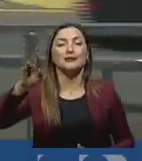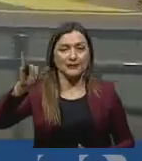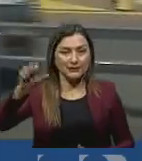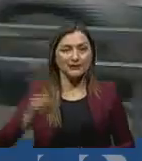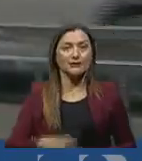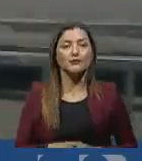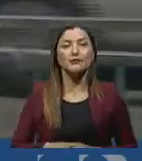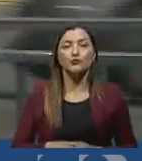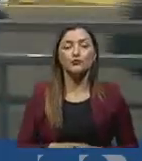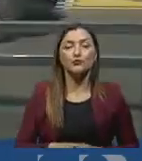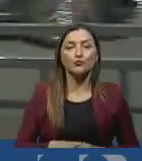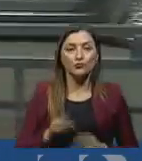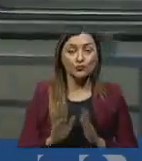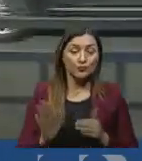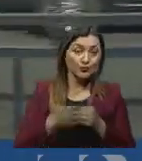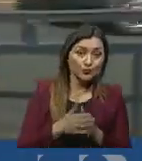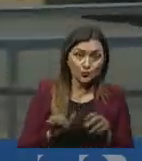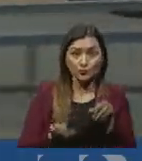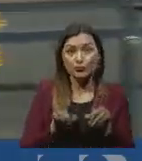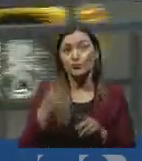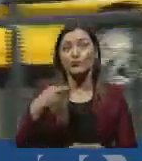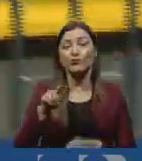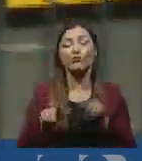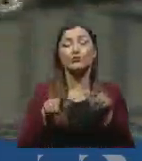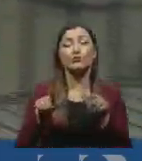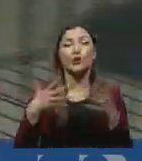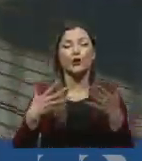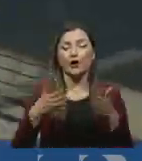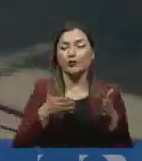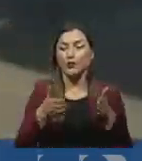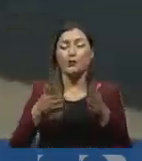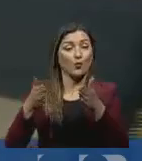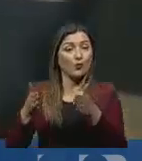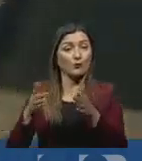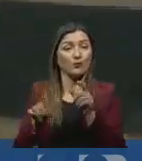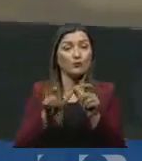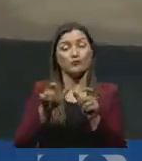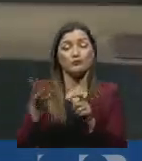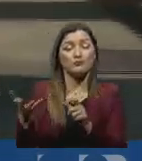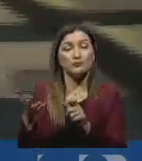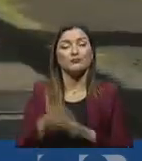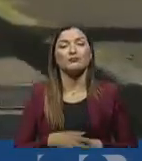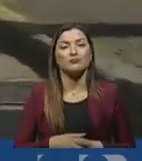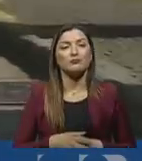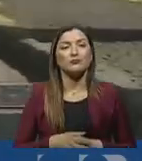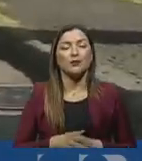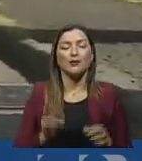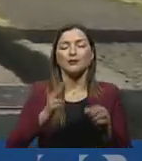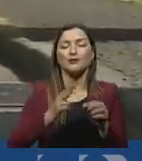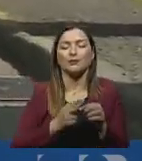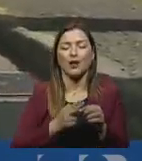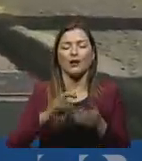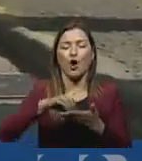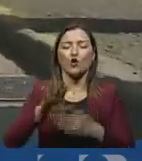así como cierres ustedes también están señalando algunas vías alternas para todas aquellas personas que van a asistir a este concierto